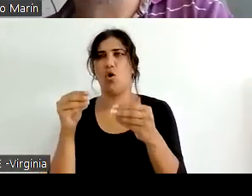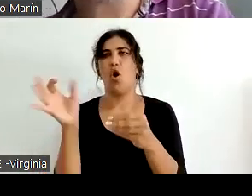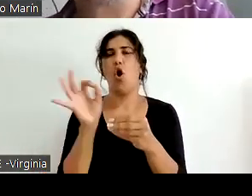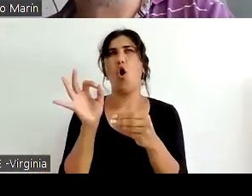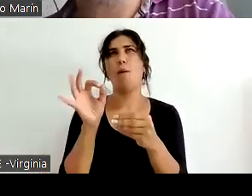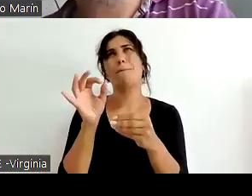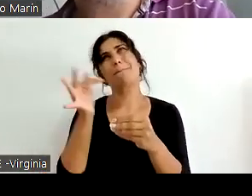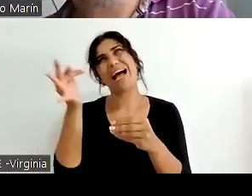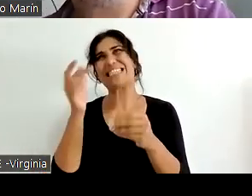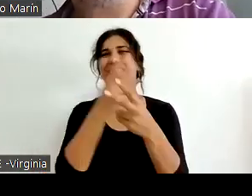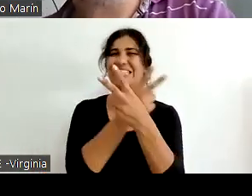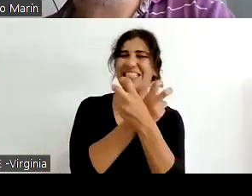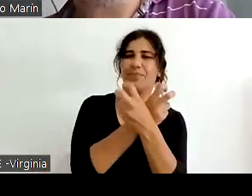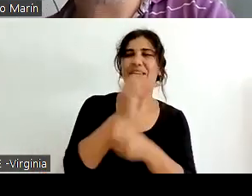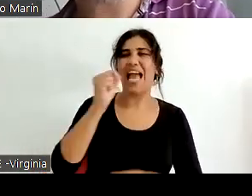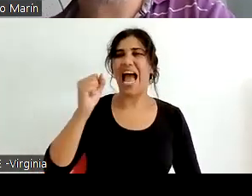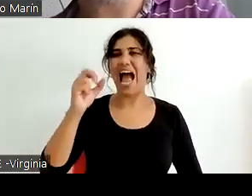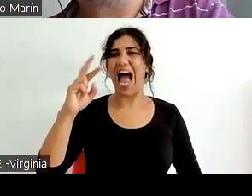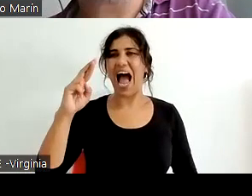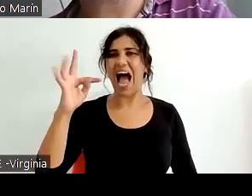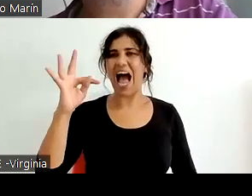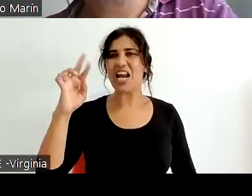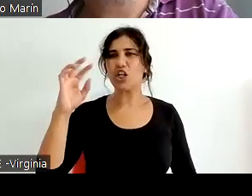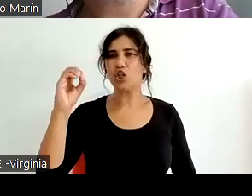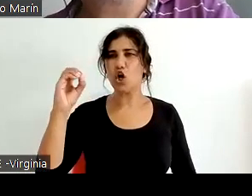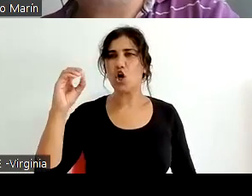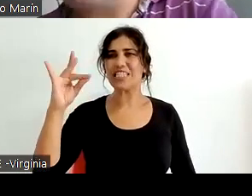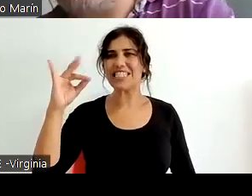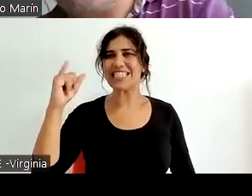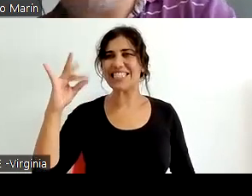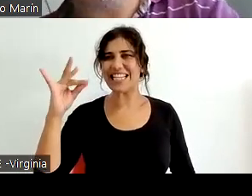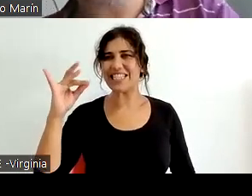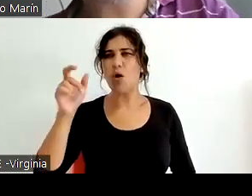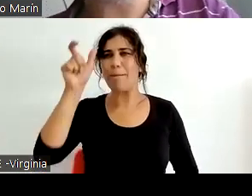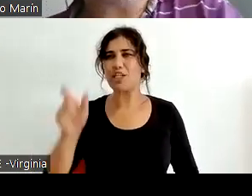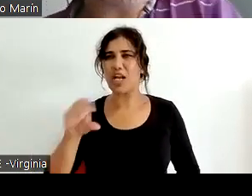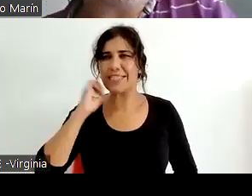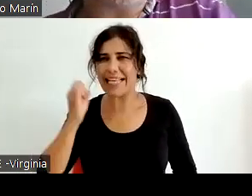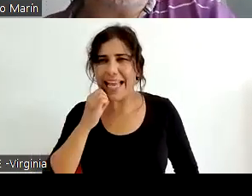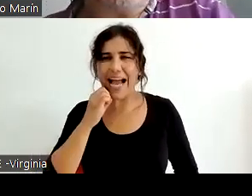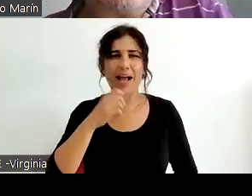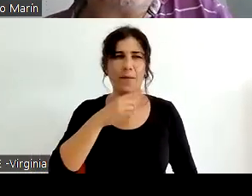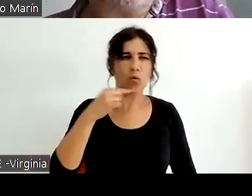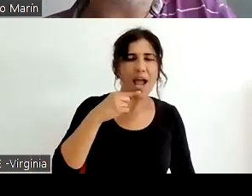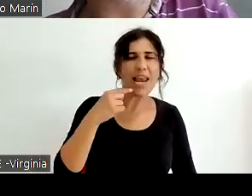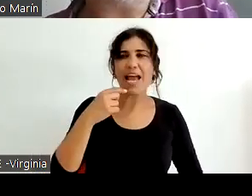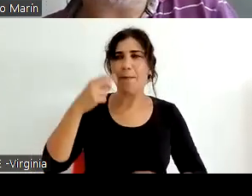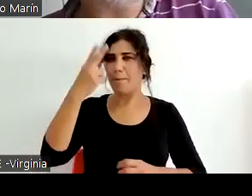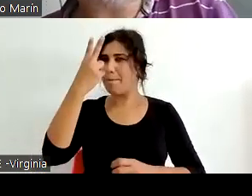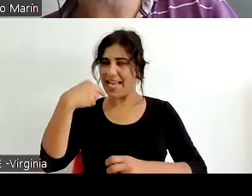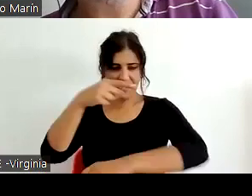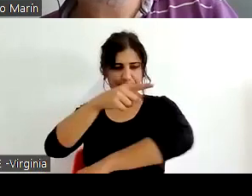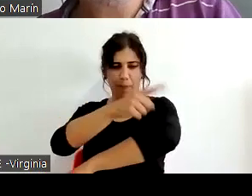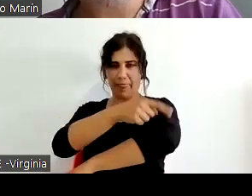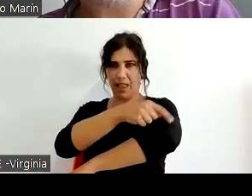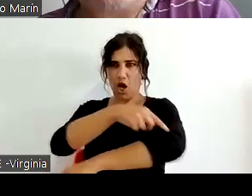aquella persona que tiene artrosis, que se queja, que las rodillas le duelen mucho, que es quizás donde el cartílago es más